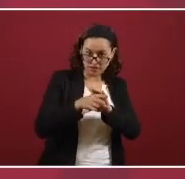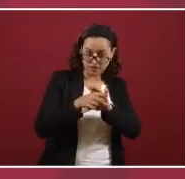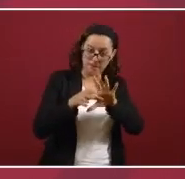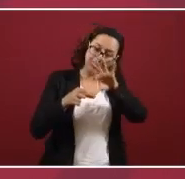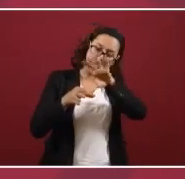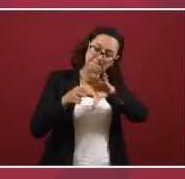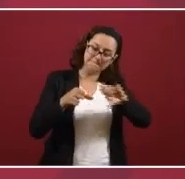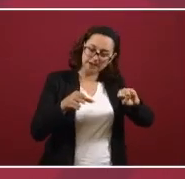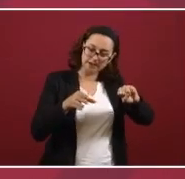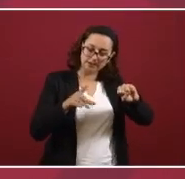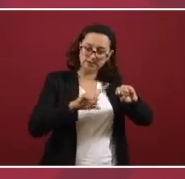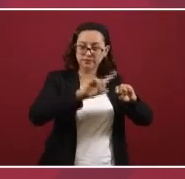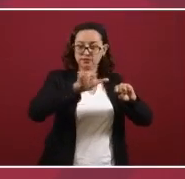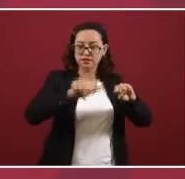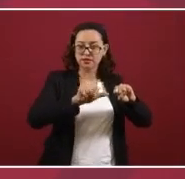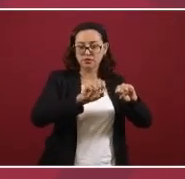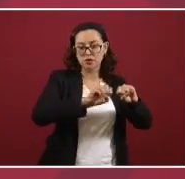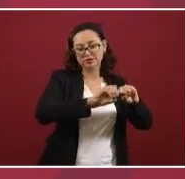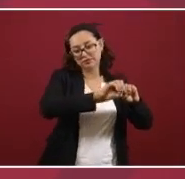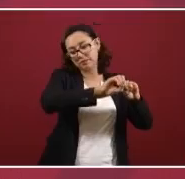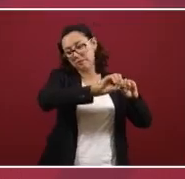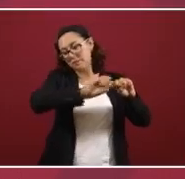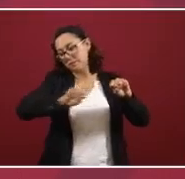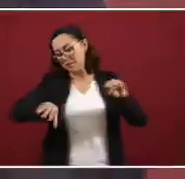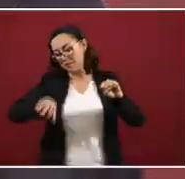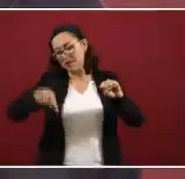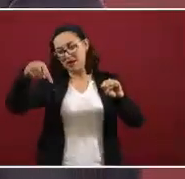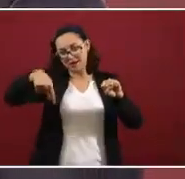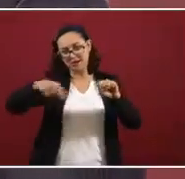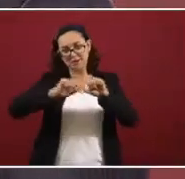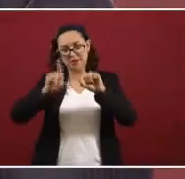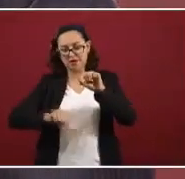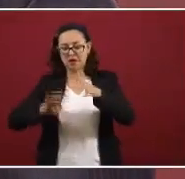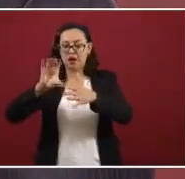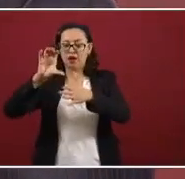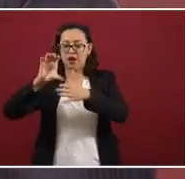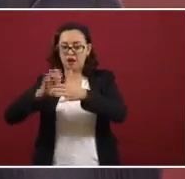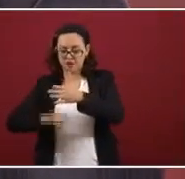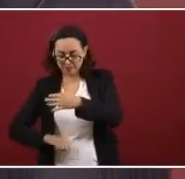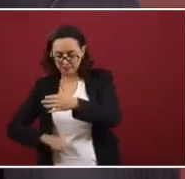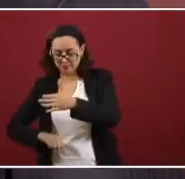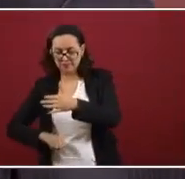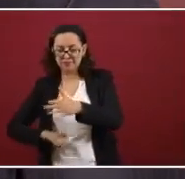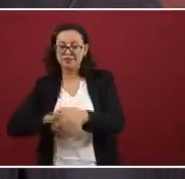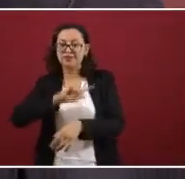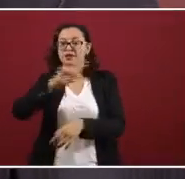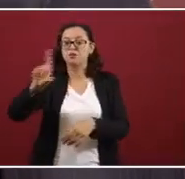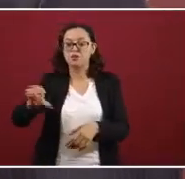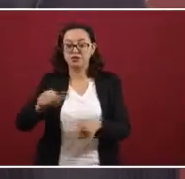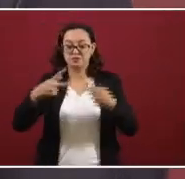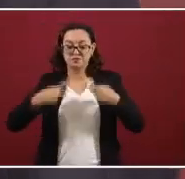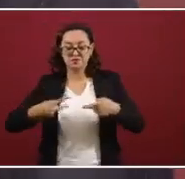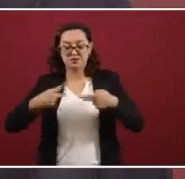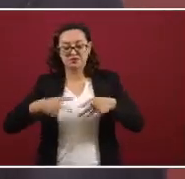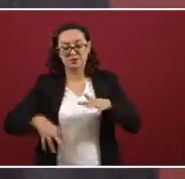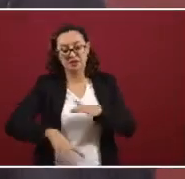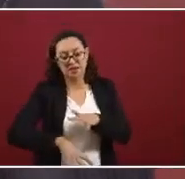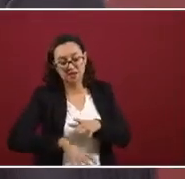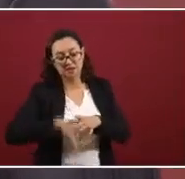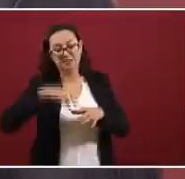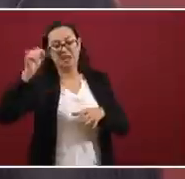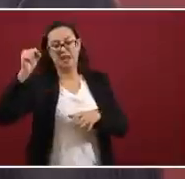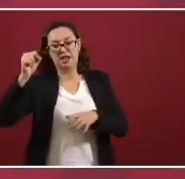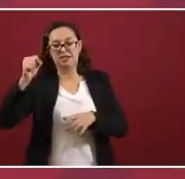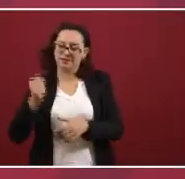Luego, quienes envían se quedan con otro porcentaje, y luego otro porcentaje es el que distribuye en